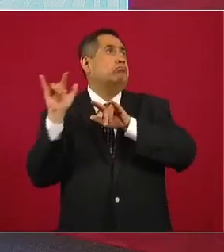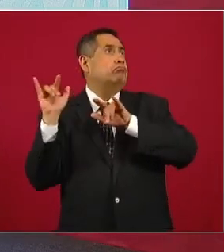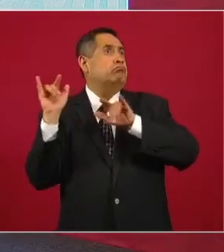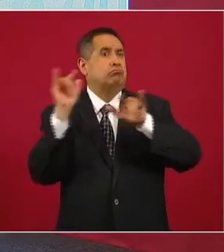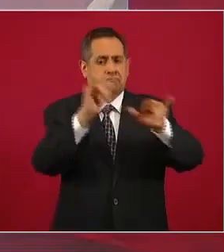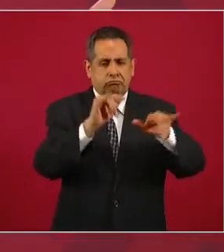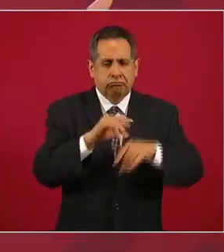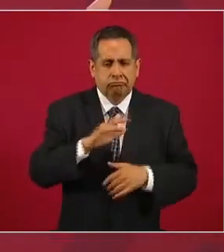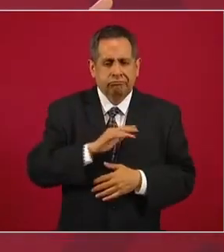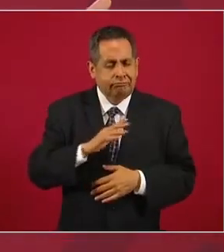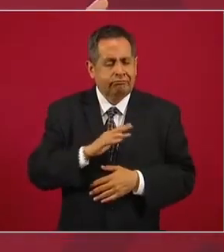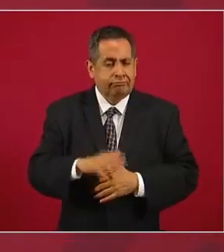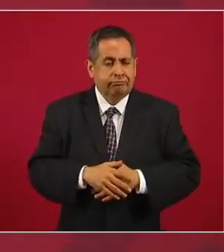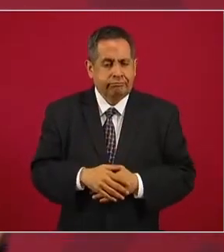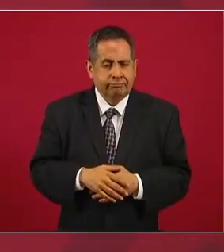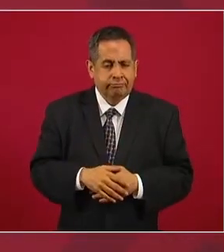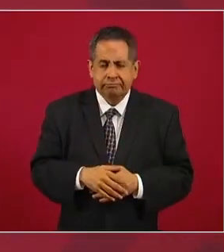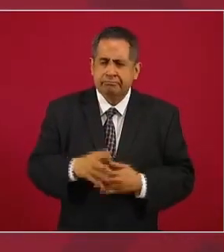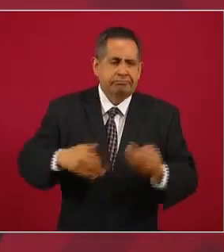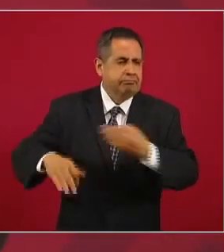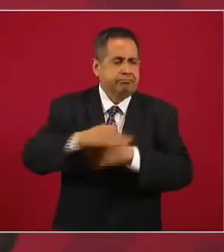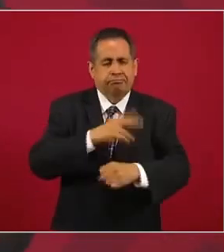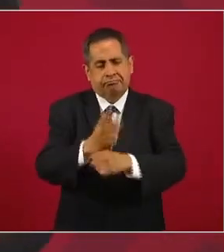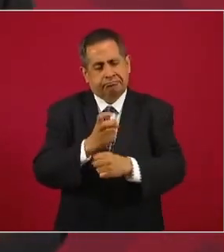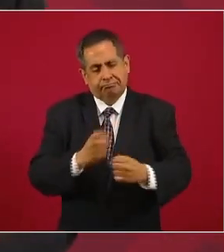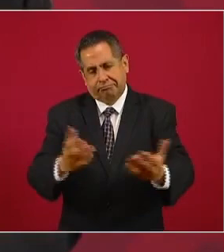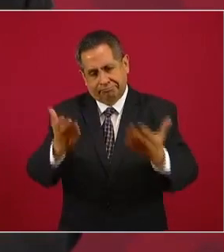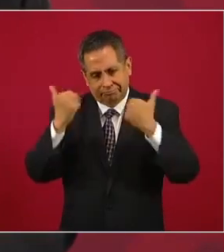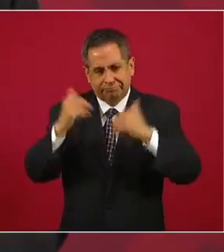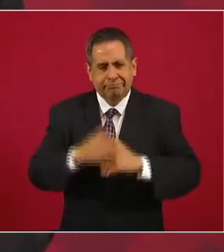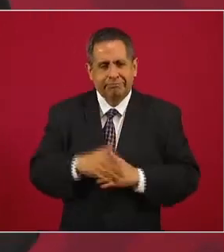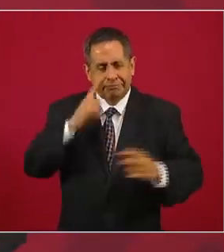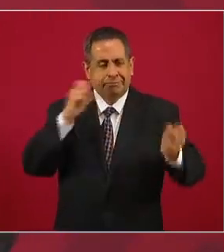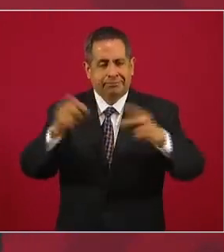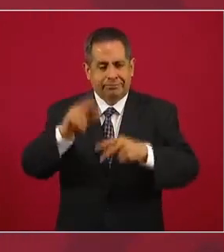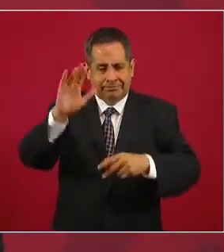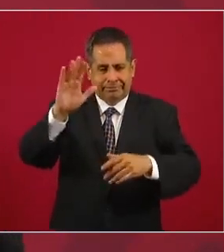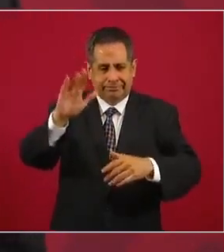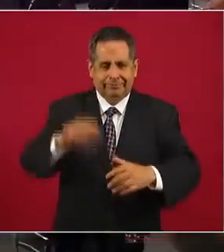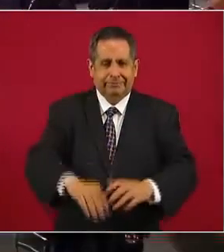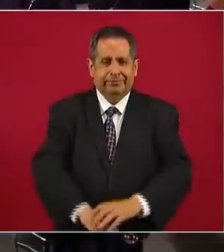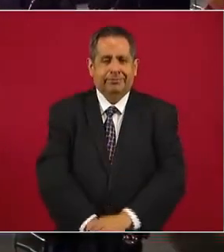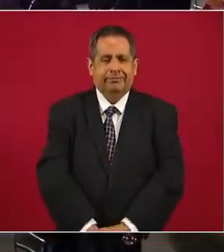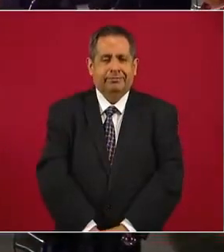Entonces, están todas y todos invitados. Nos vemos.